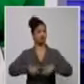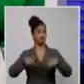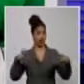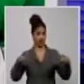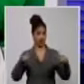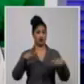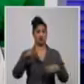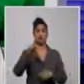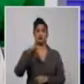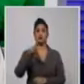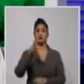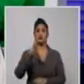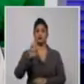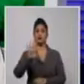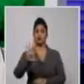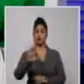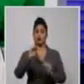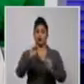125,